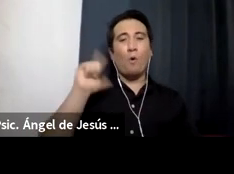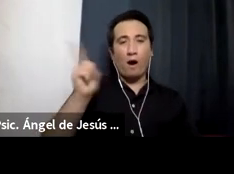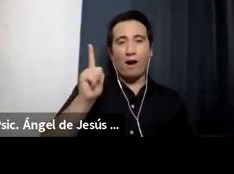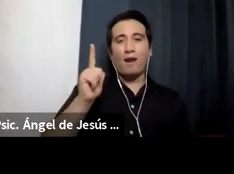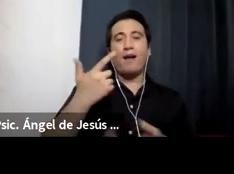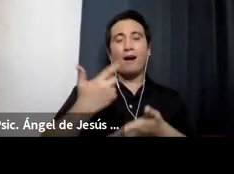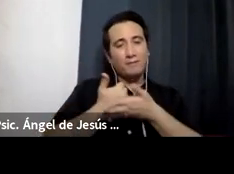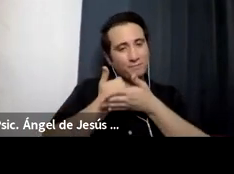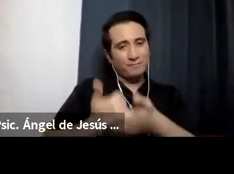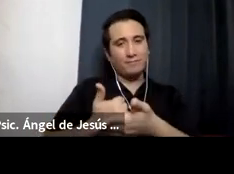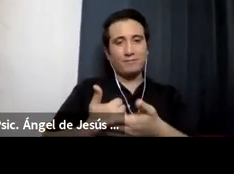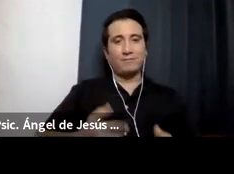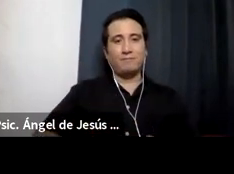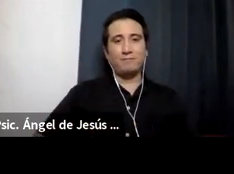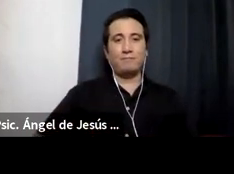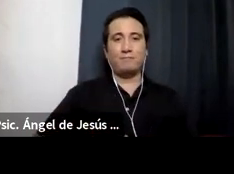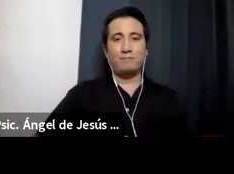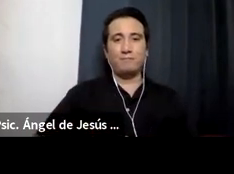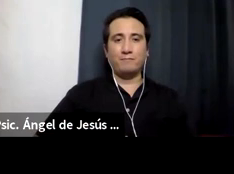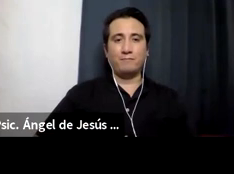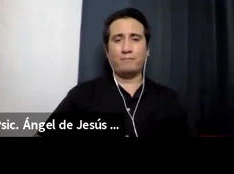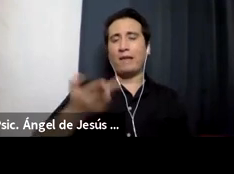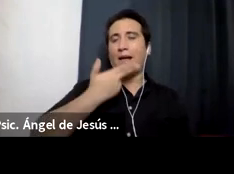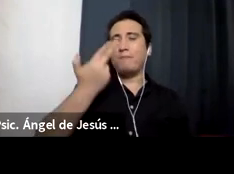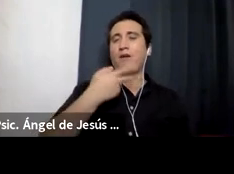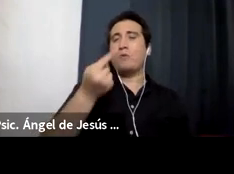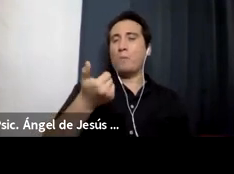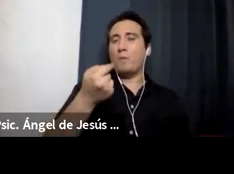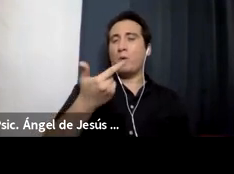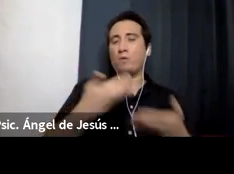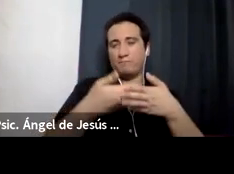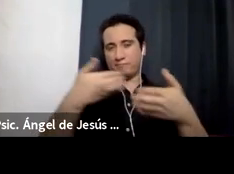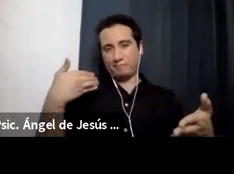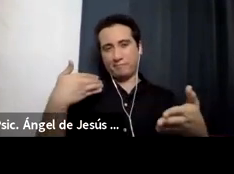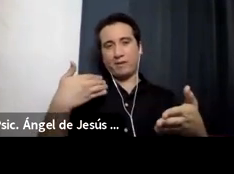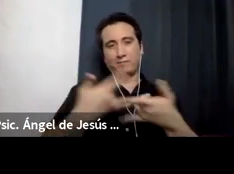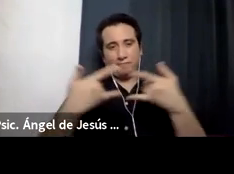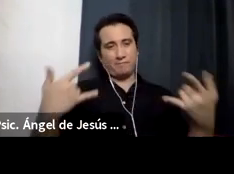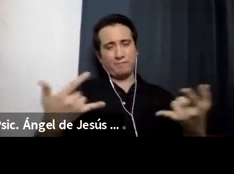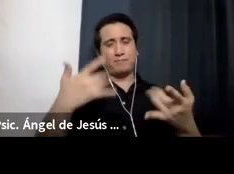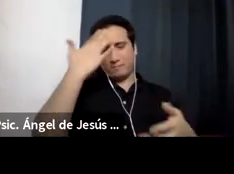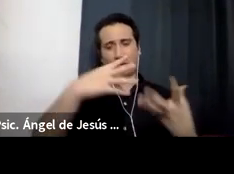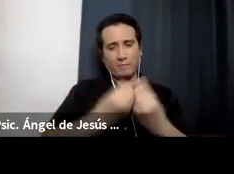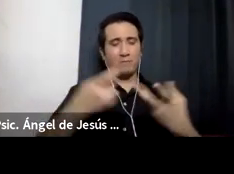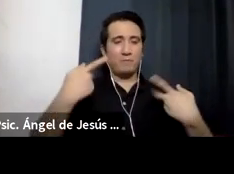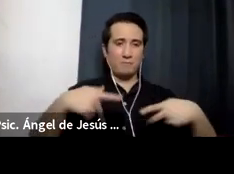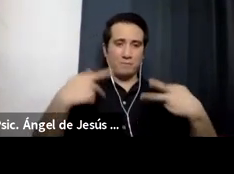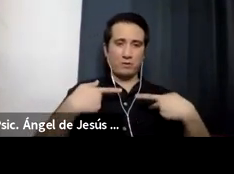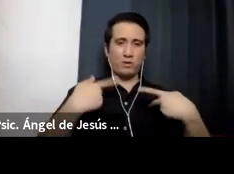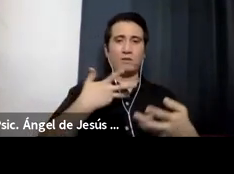mucha utilidad. En cuanto a hablando un poquito de los antecedentes, bueno, sabemos que las personas con alguna